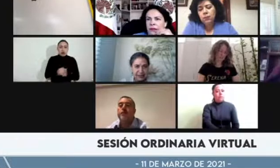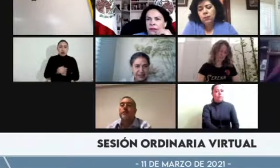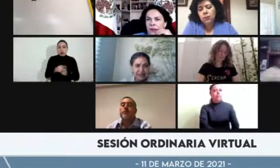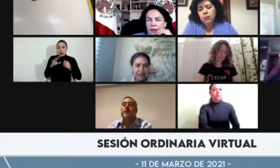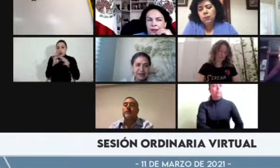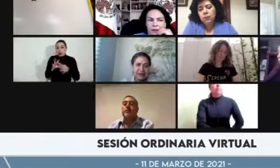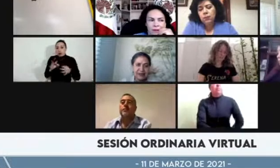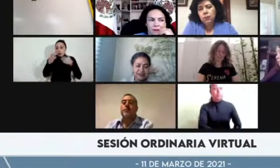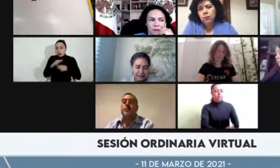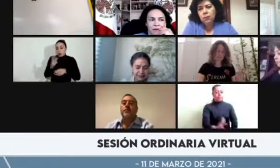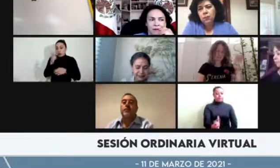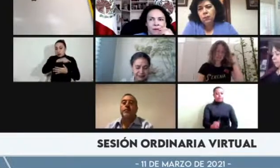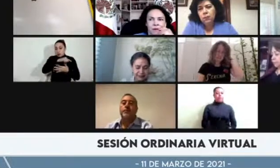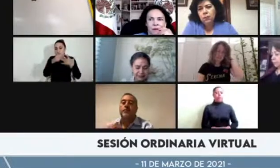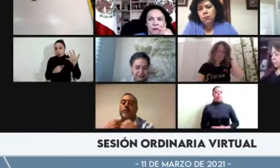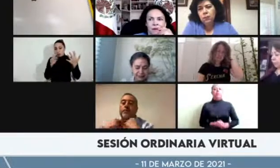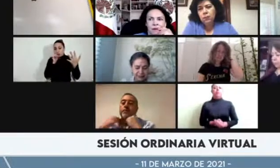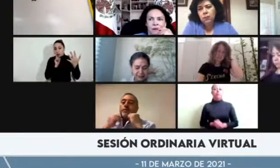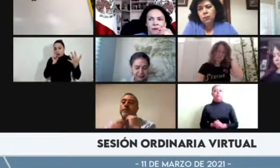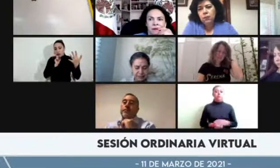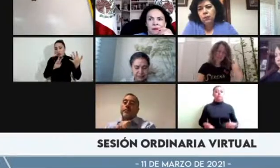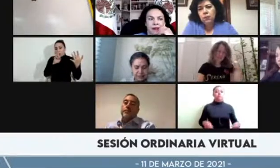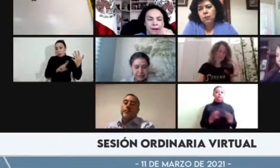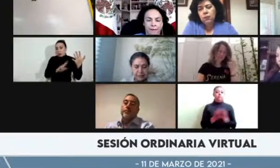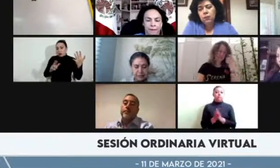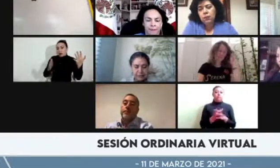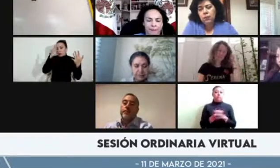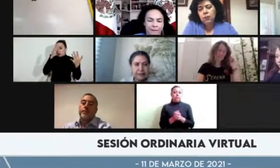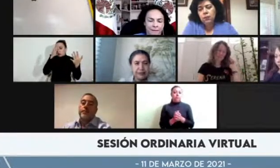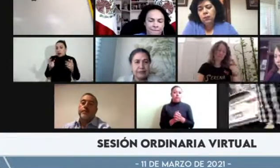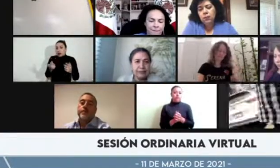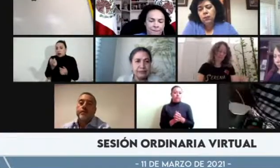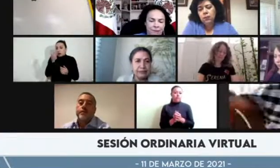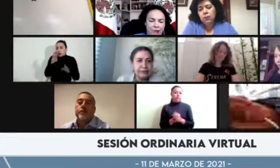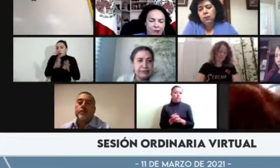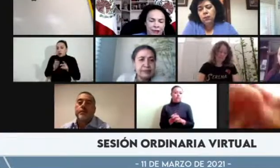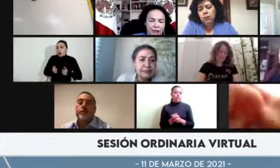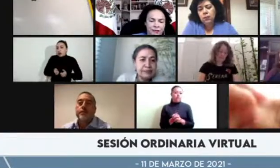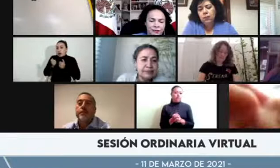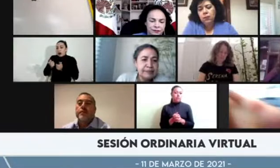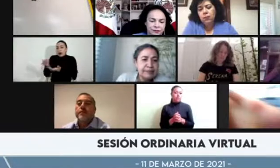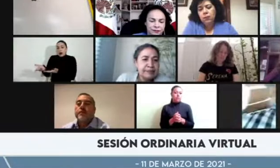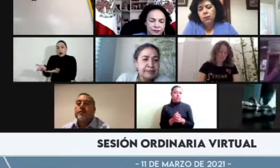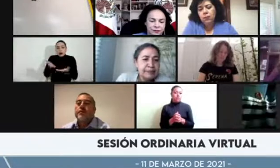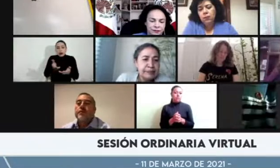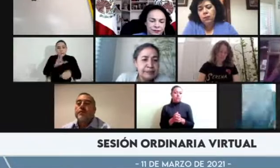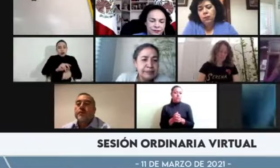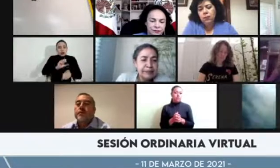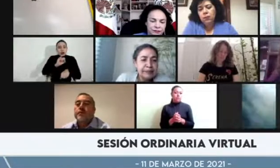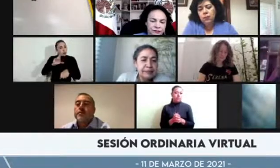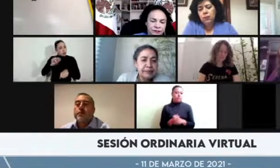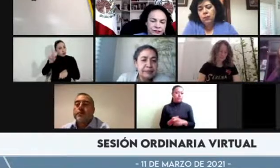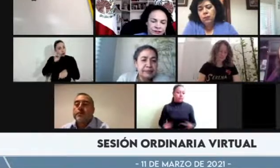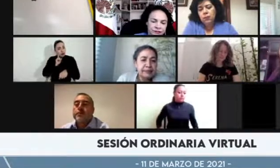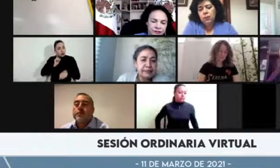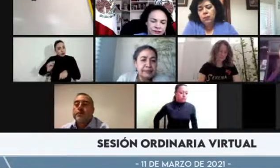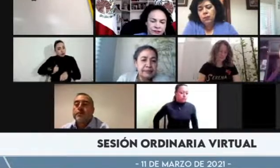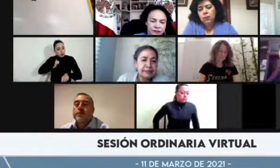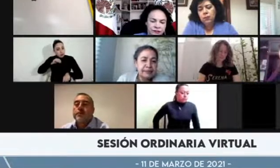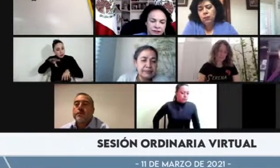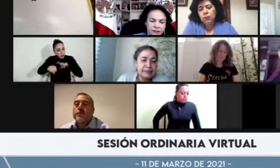ahora no ha sido por concesión, sino por conquista. Han sido décadas de lucha